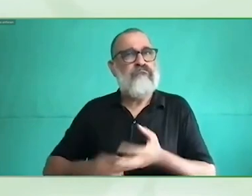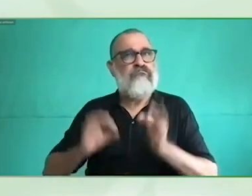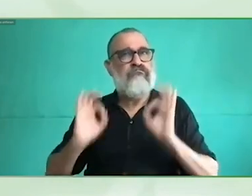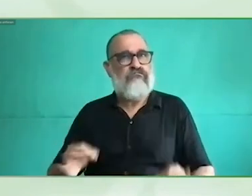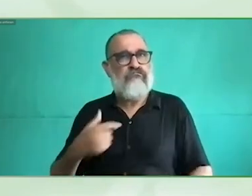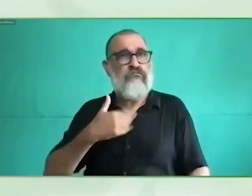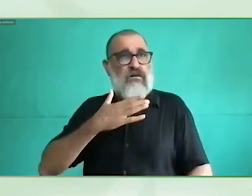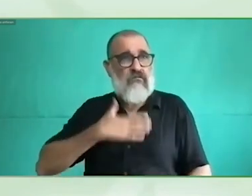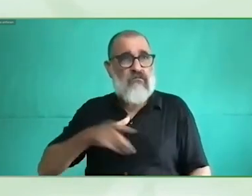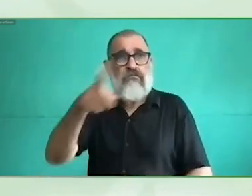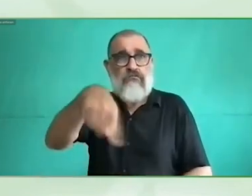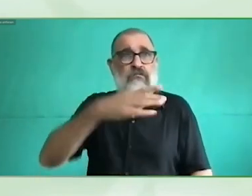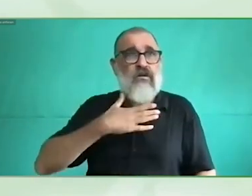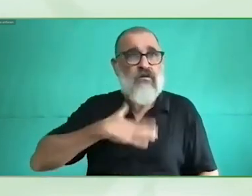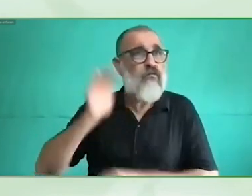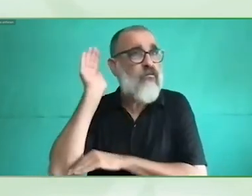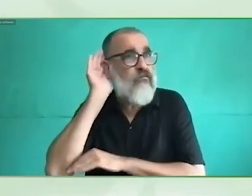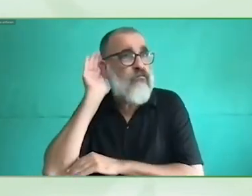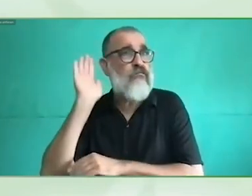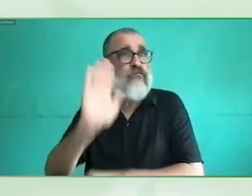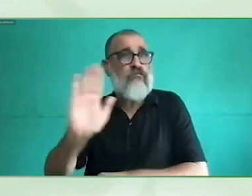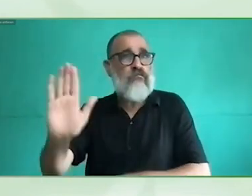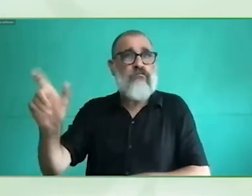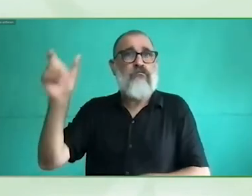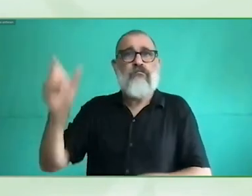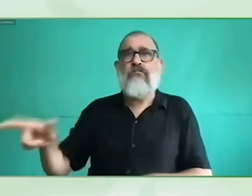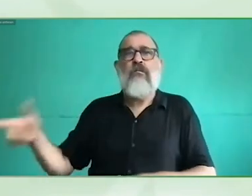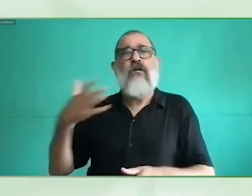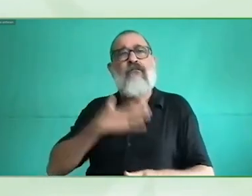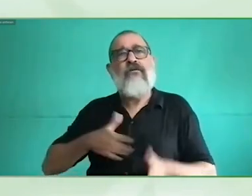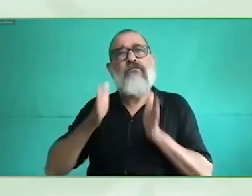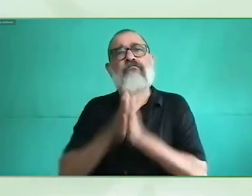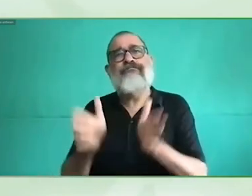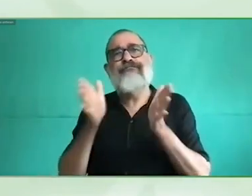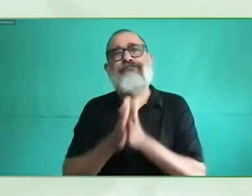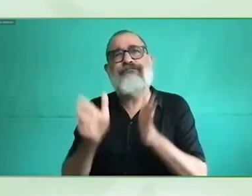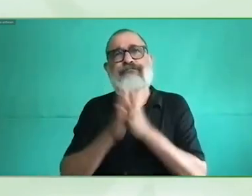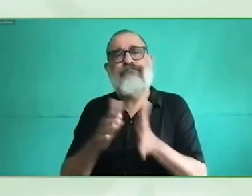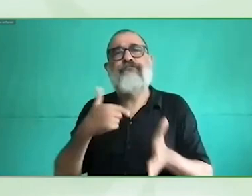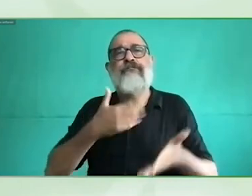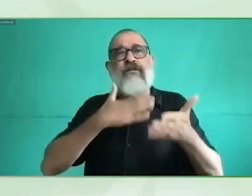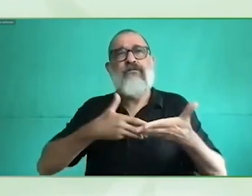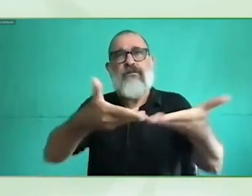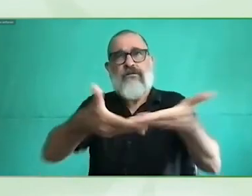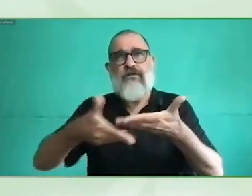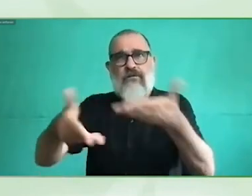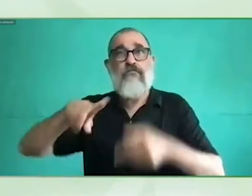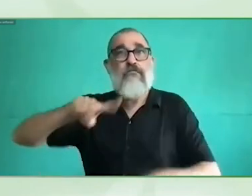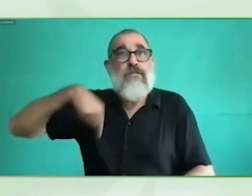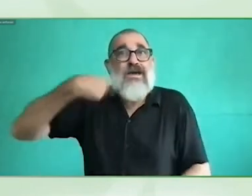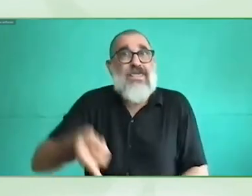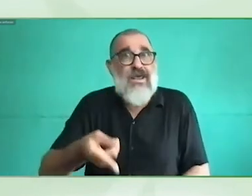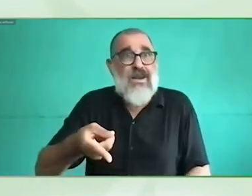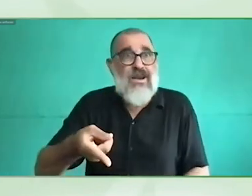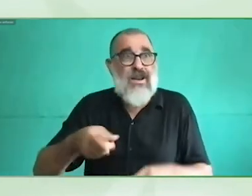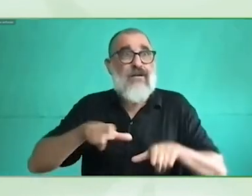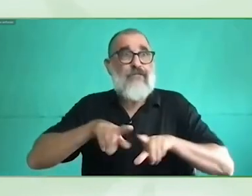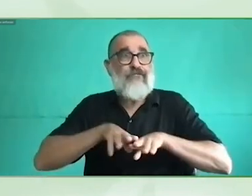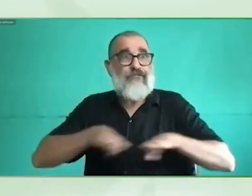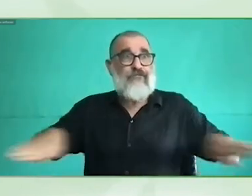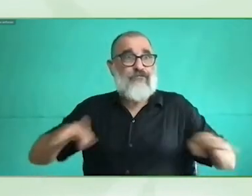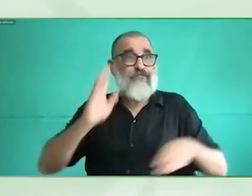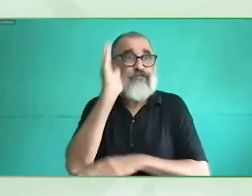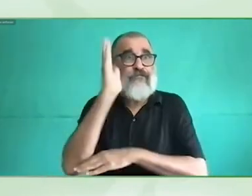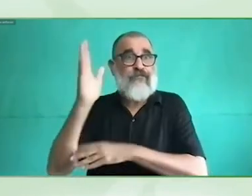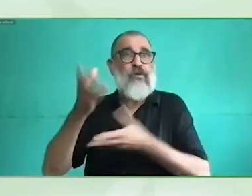a través de una vivienda que está adaptada y es construida acorde a sus necesidades ahora sin cambiar el tema